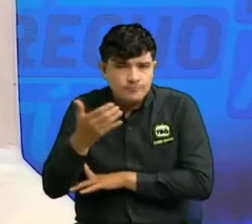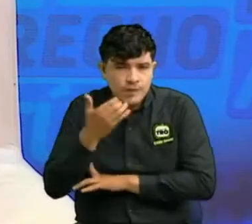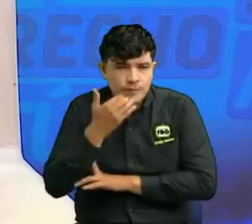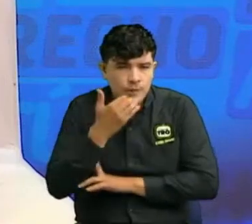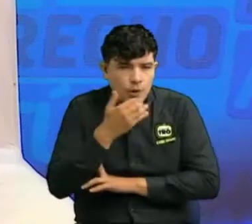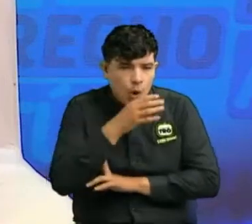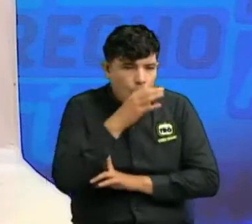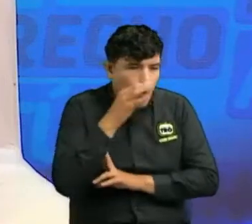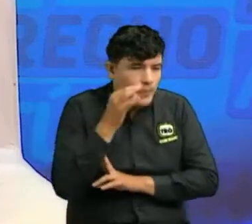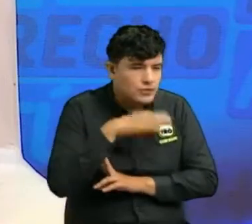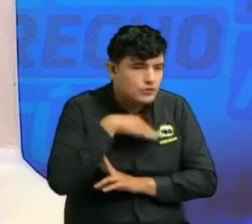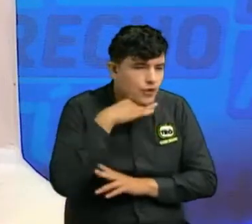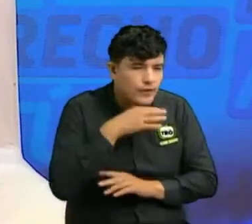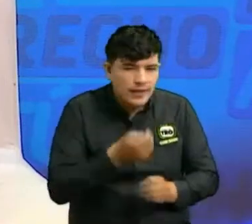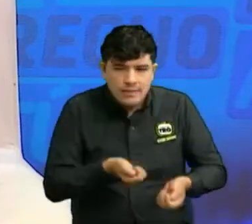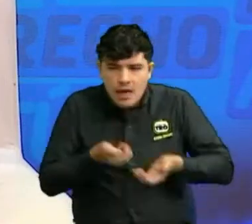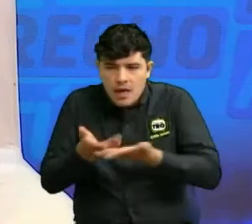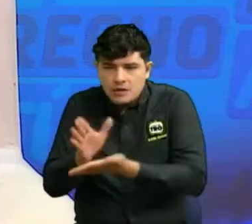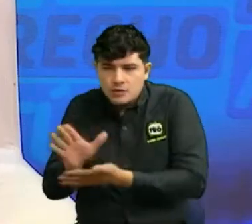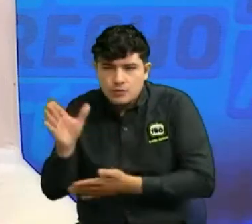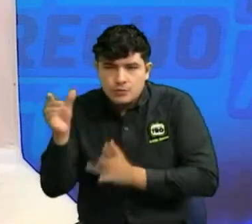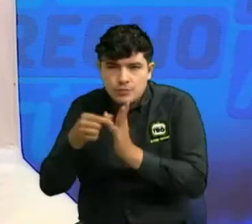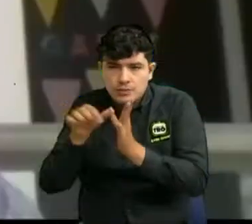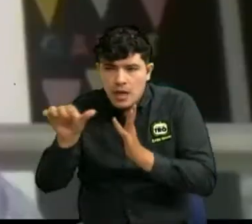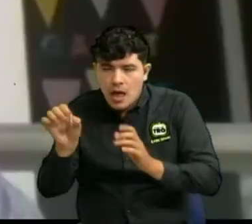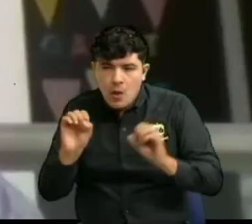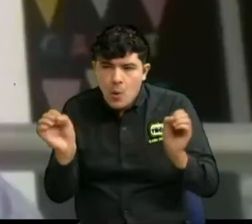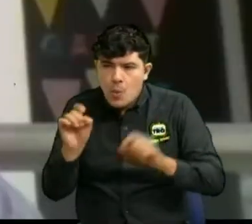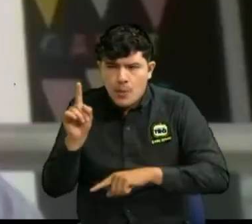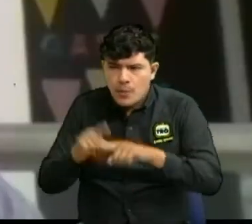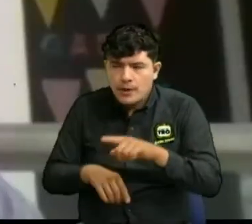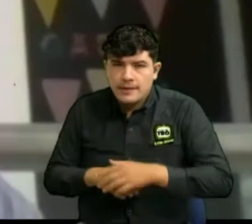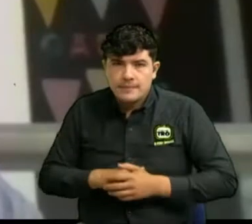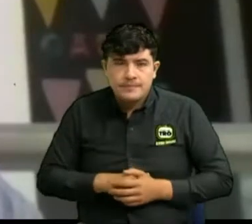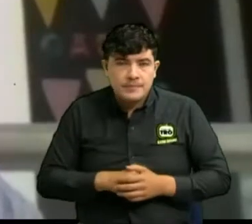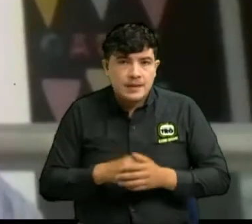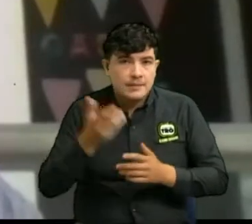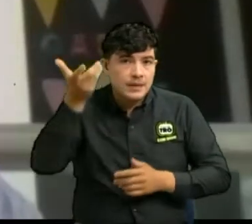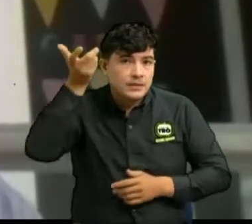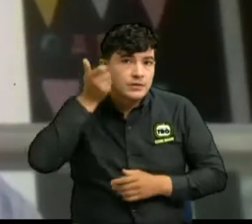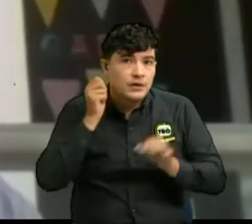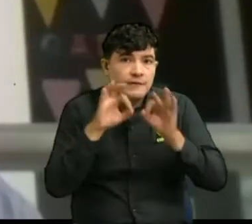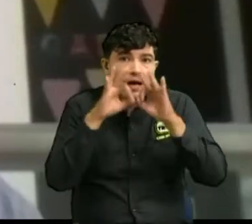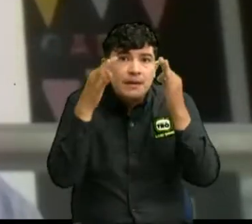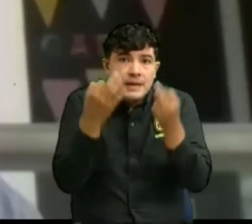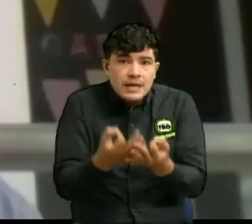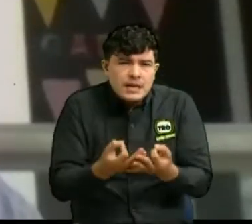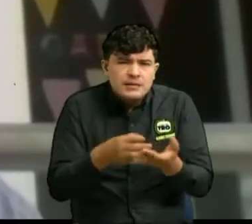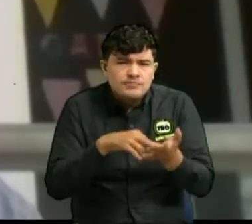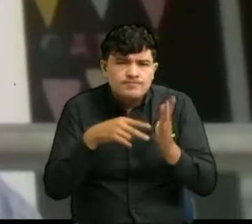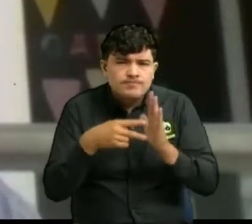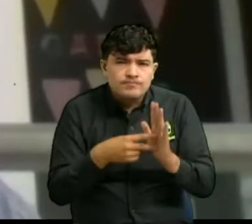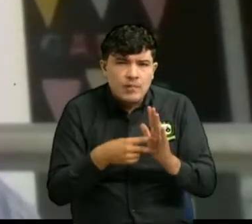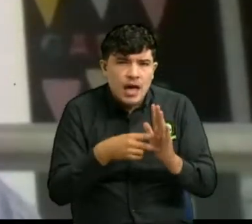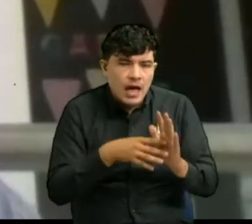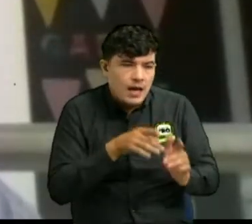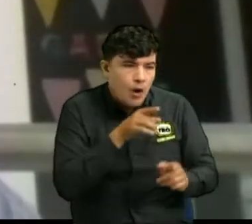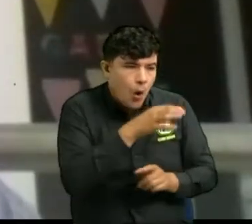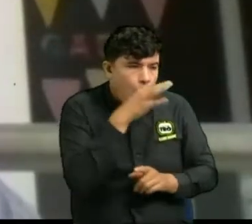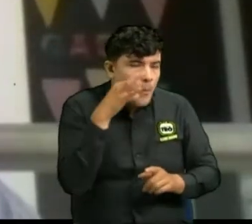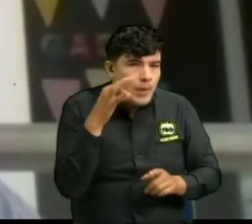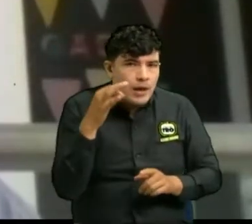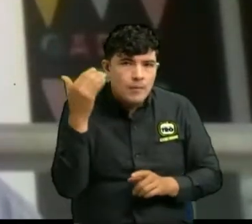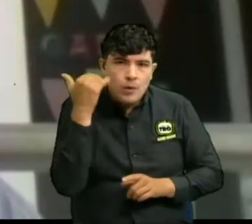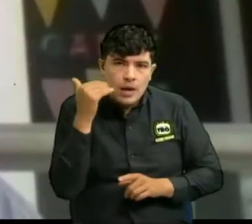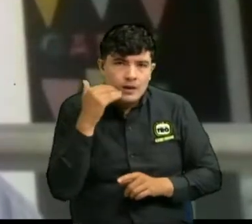a ella? En fin, nada, no se puede hacer ahí. La pensión familiar opera cuando ninguno de los dos consolida